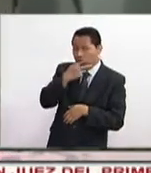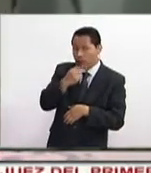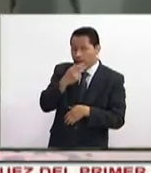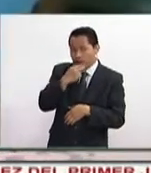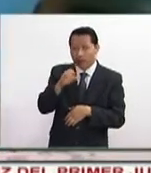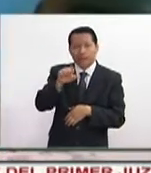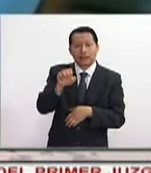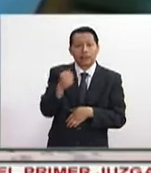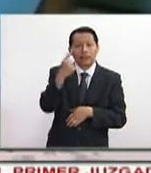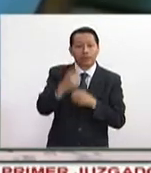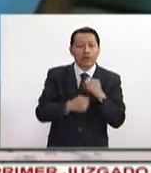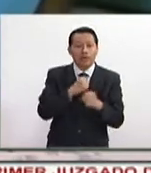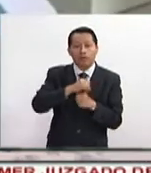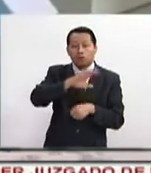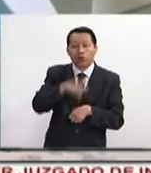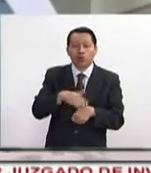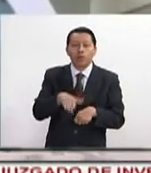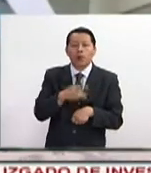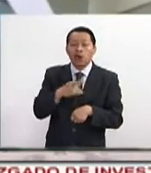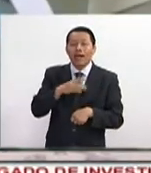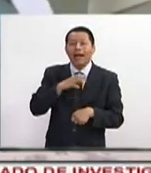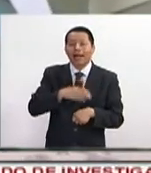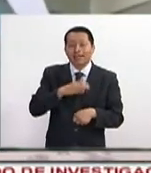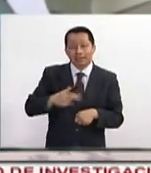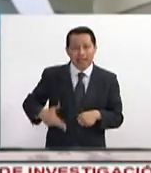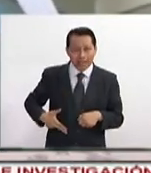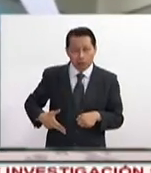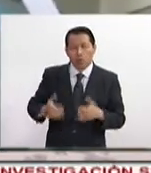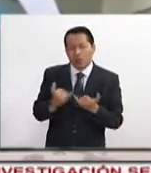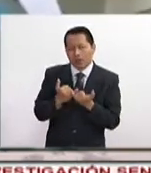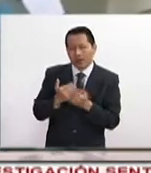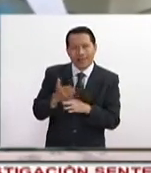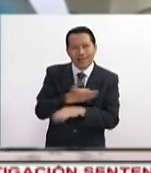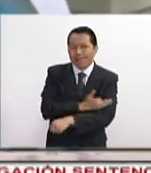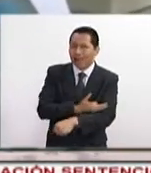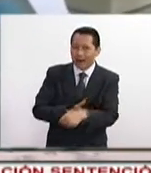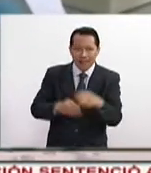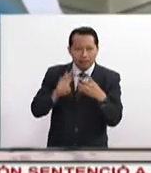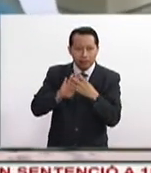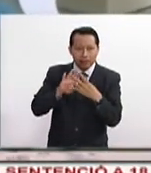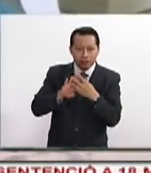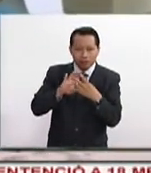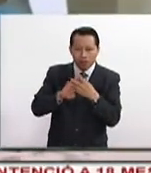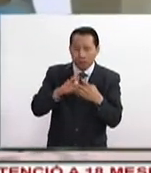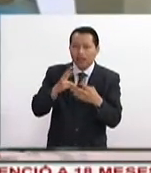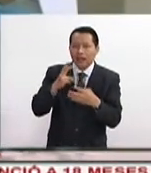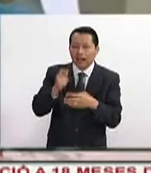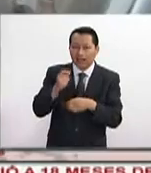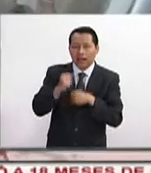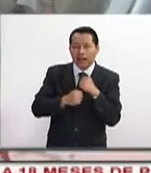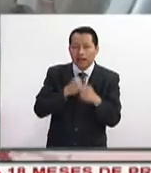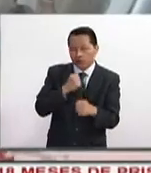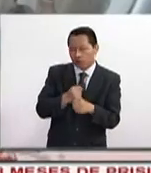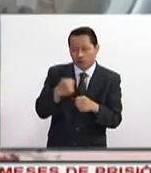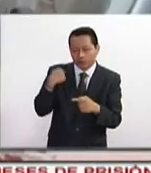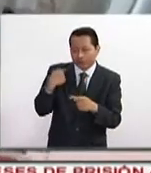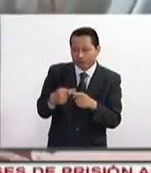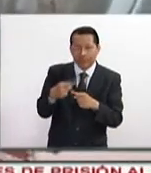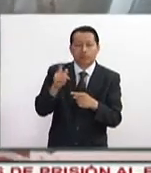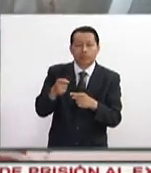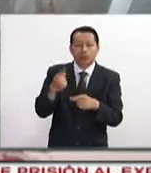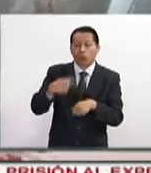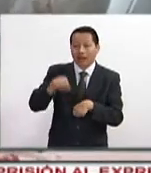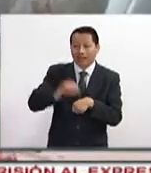murió a los 61 años a causa de cáncer de hígado, diagnosticado de manera tardía en la prisión donde pasó los últimos años. Hace